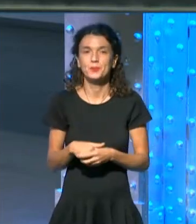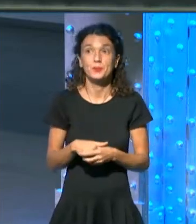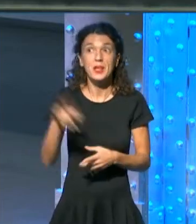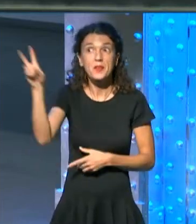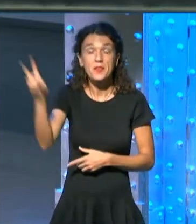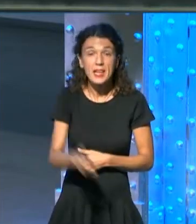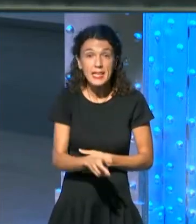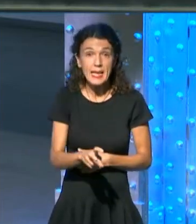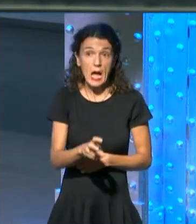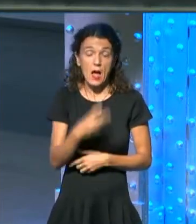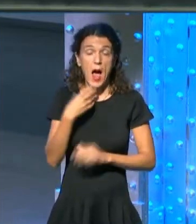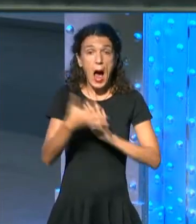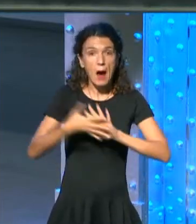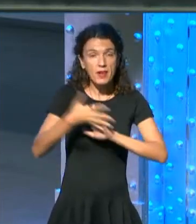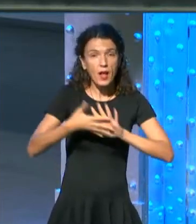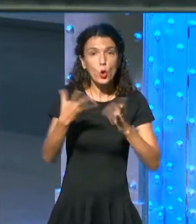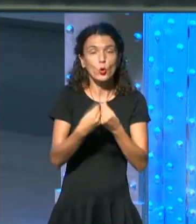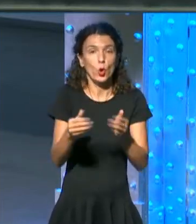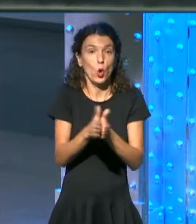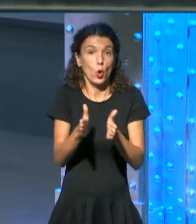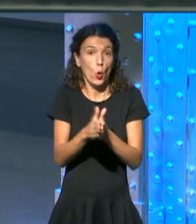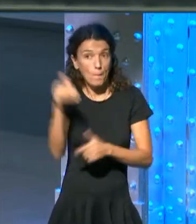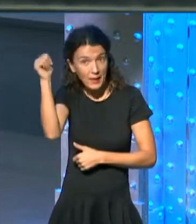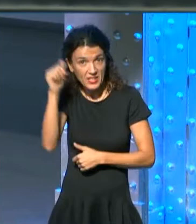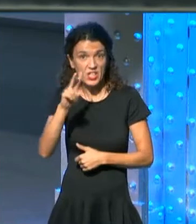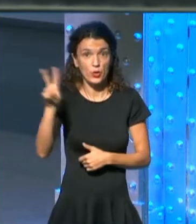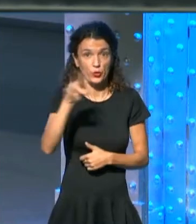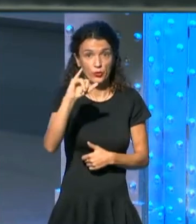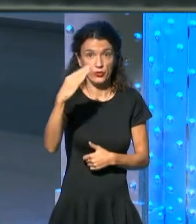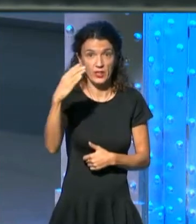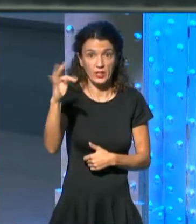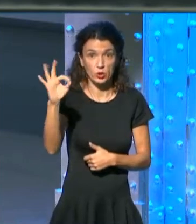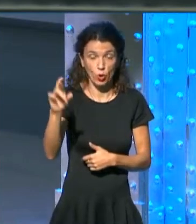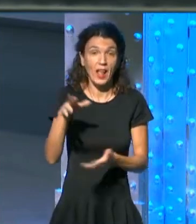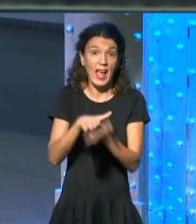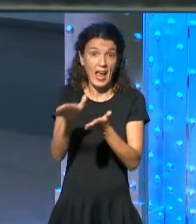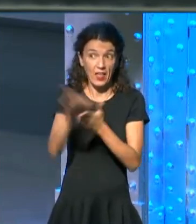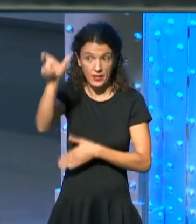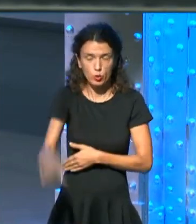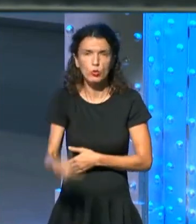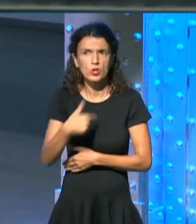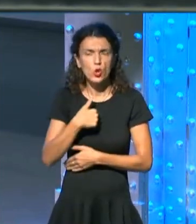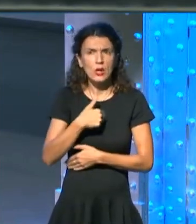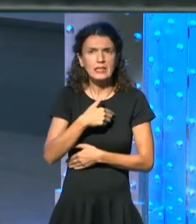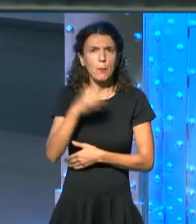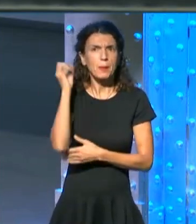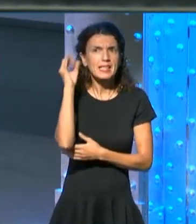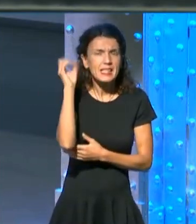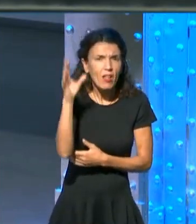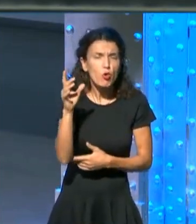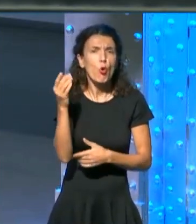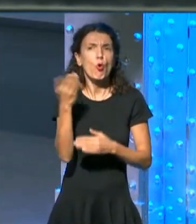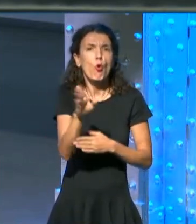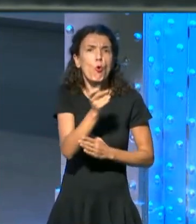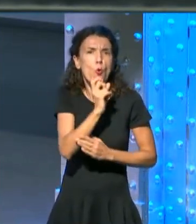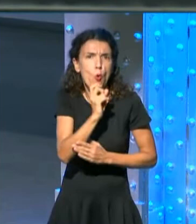Venía de camino hablando con mi compañero, que es Víctor y es el editor, que cómo quería yo enfocar la presentación y qué